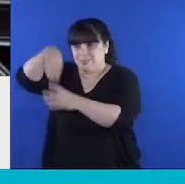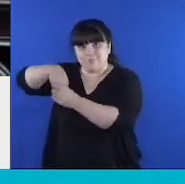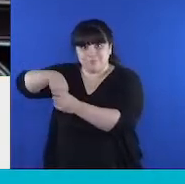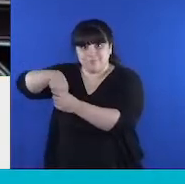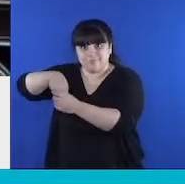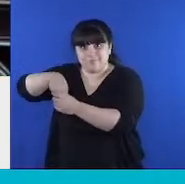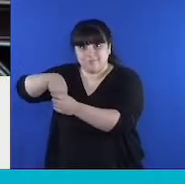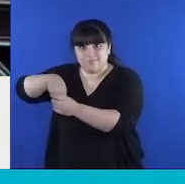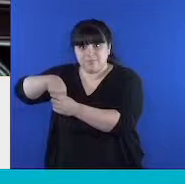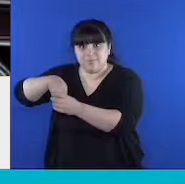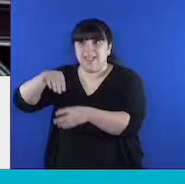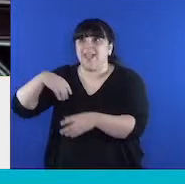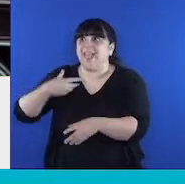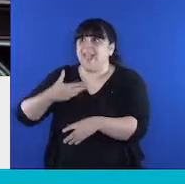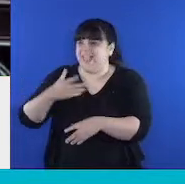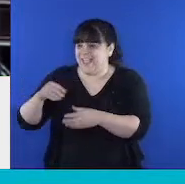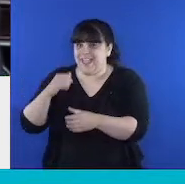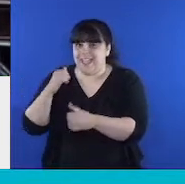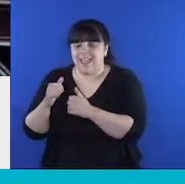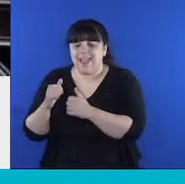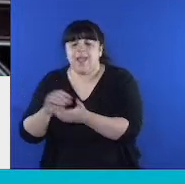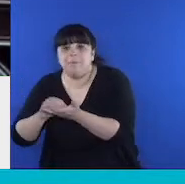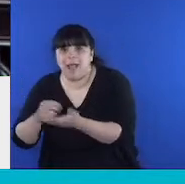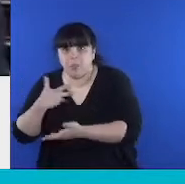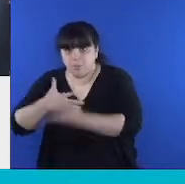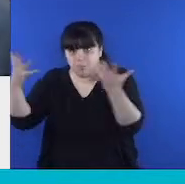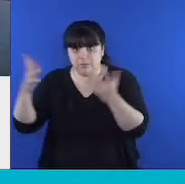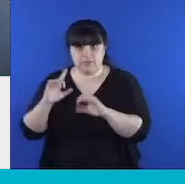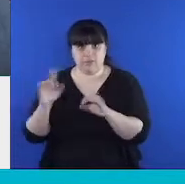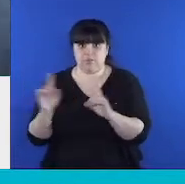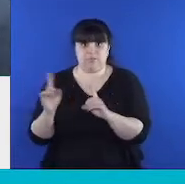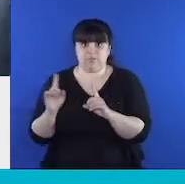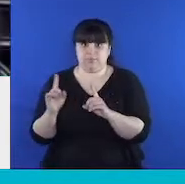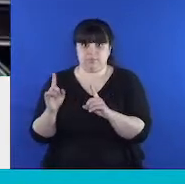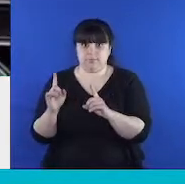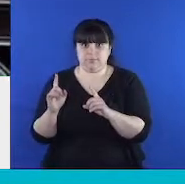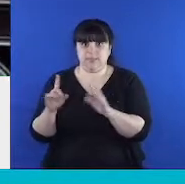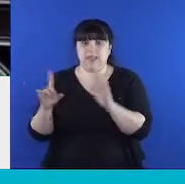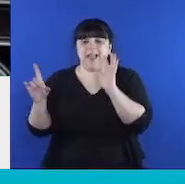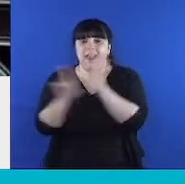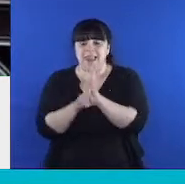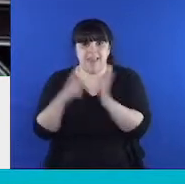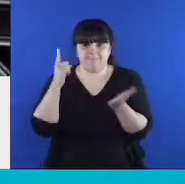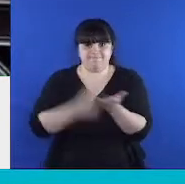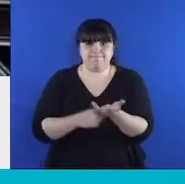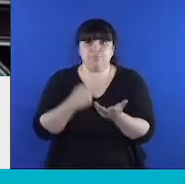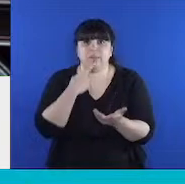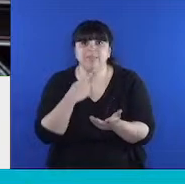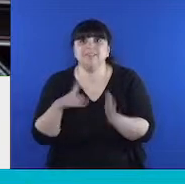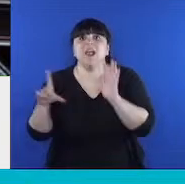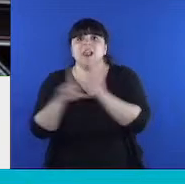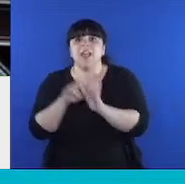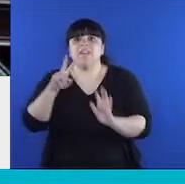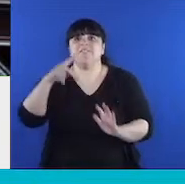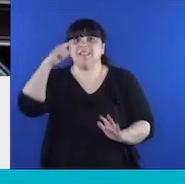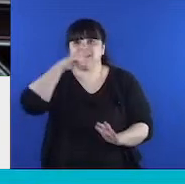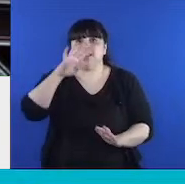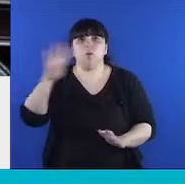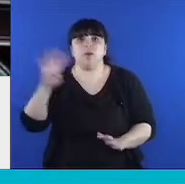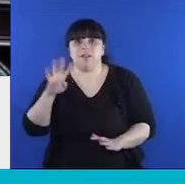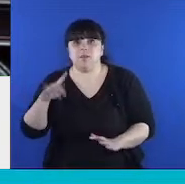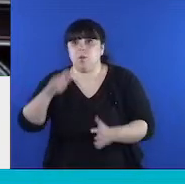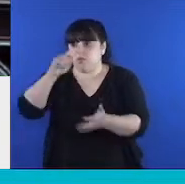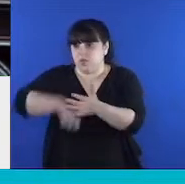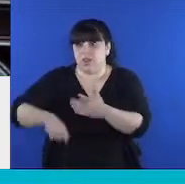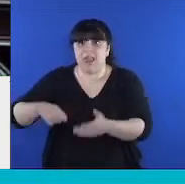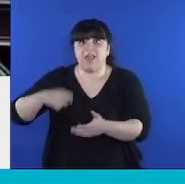presidente. La propia ley determina que se rigen por la ley 2744, es decir, por la ley de contrato de trabajo. No se rigen